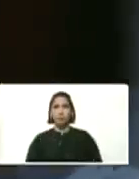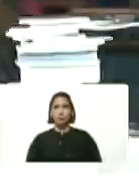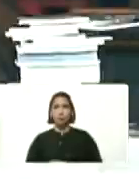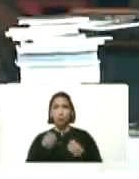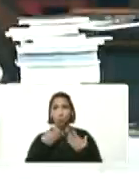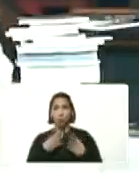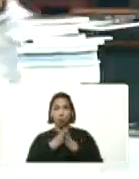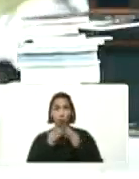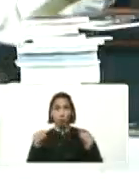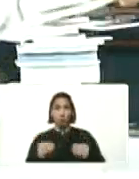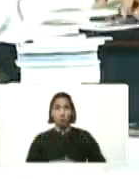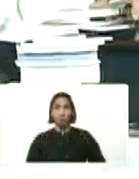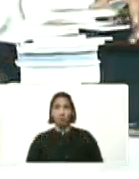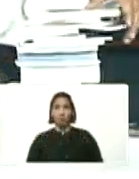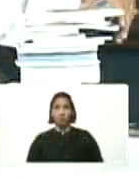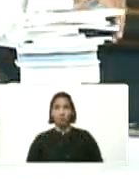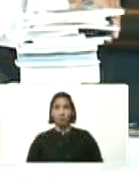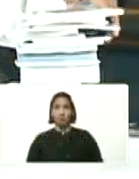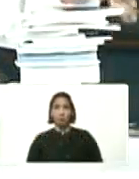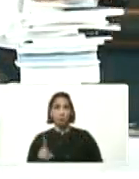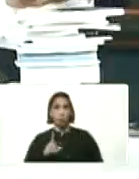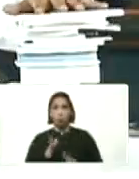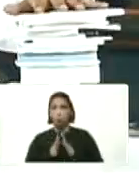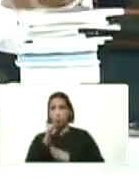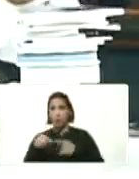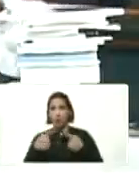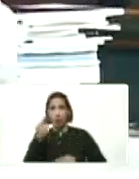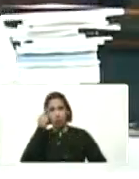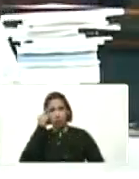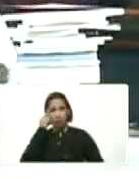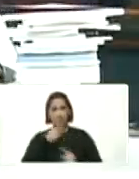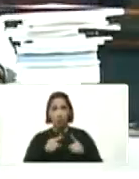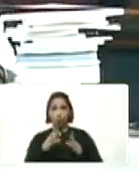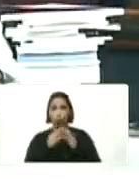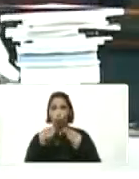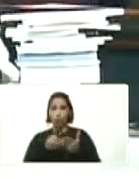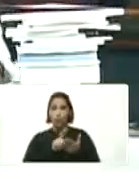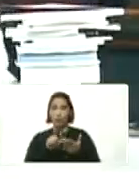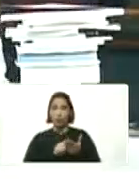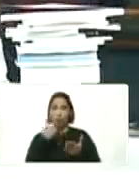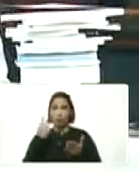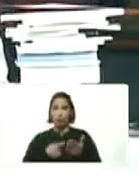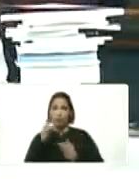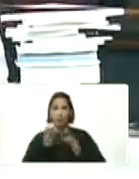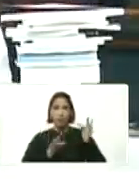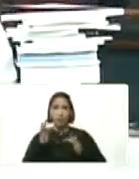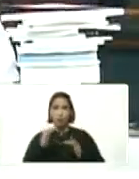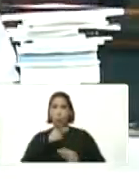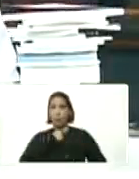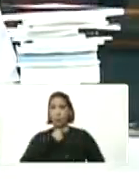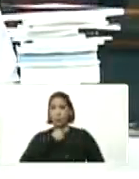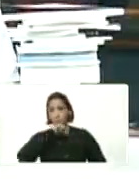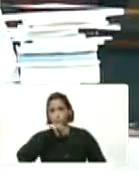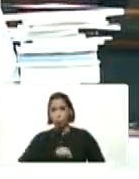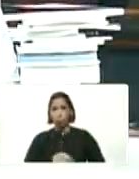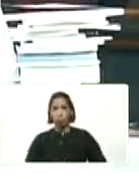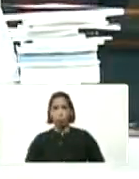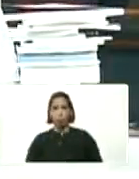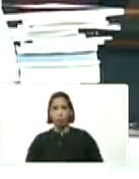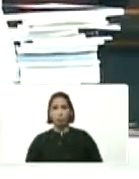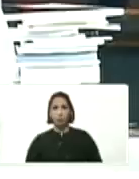todo esto, bueno, no iré a dormir varios días, pero todos estos libros en físico, como me gusta a mí, me los